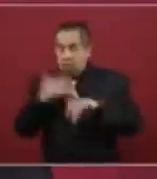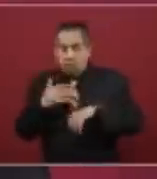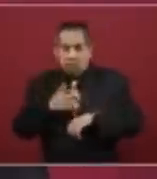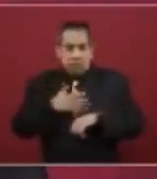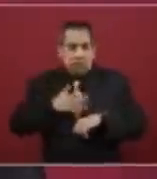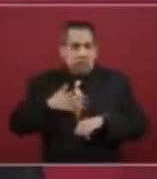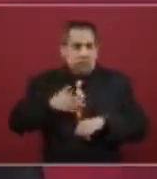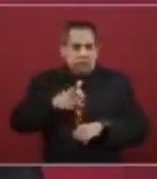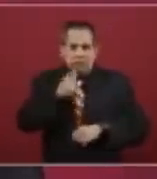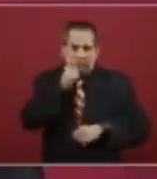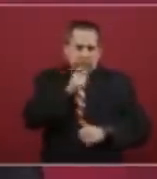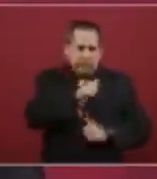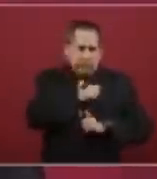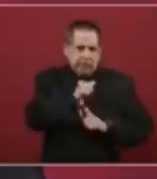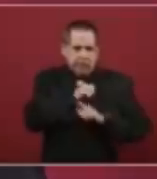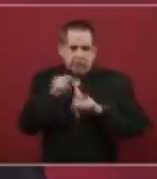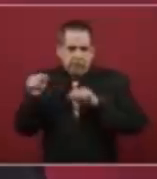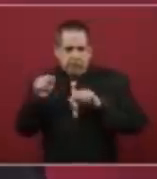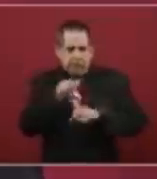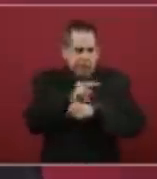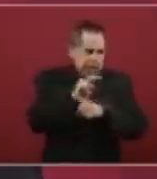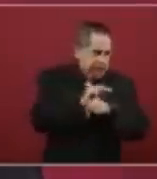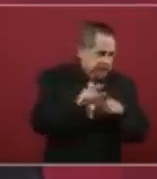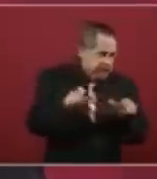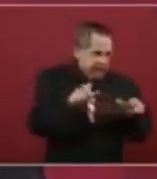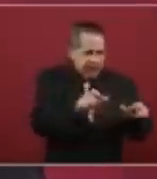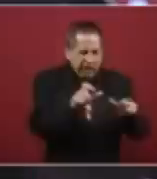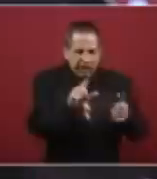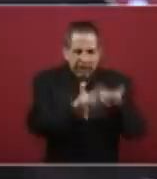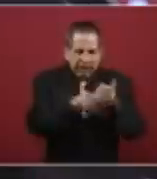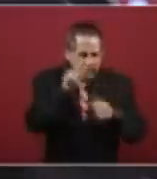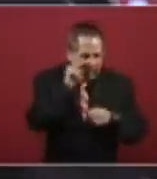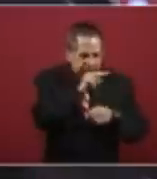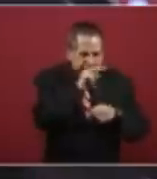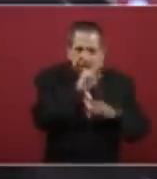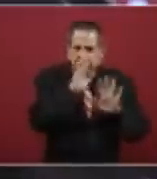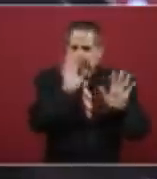porque ya es básicamente para